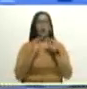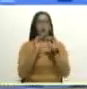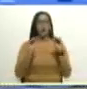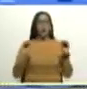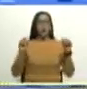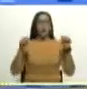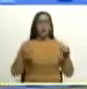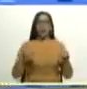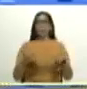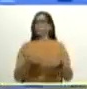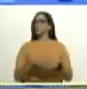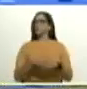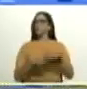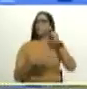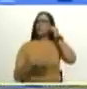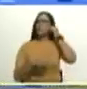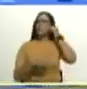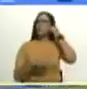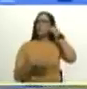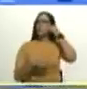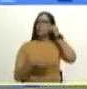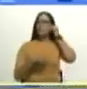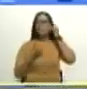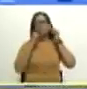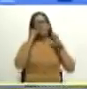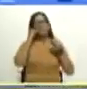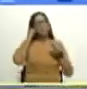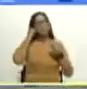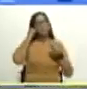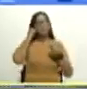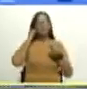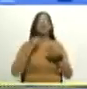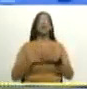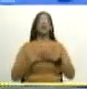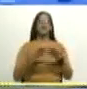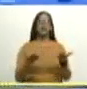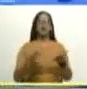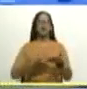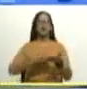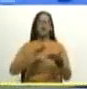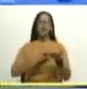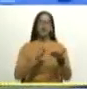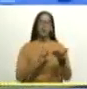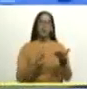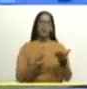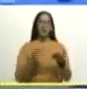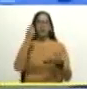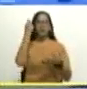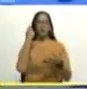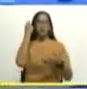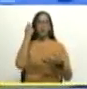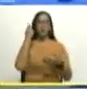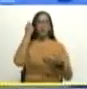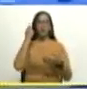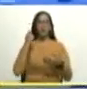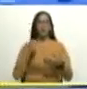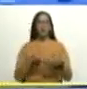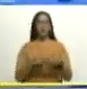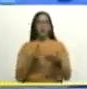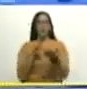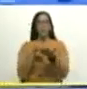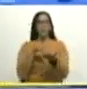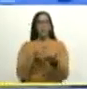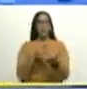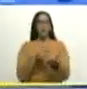hoy y entregar firmada ante los diputados